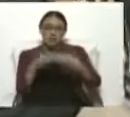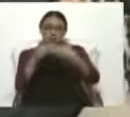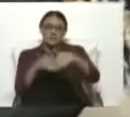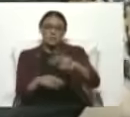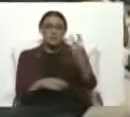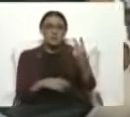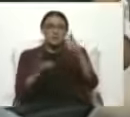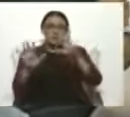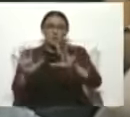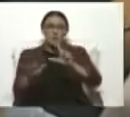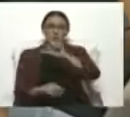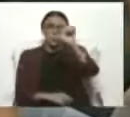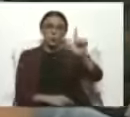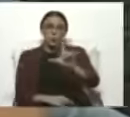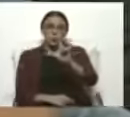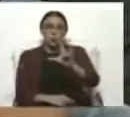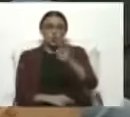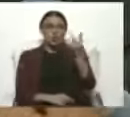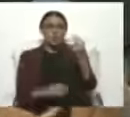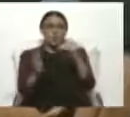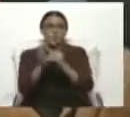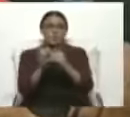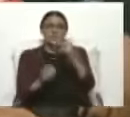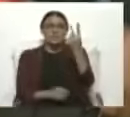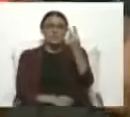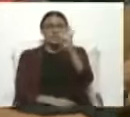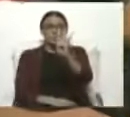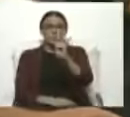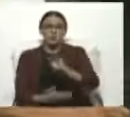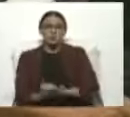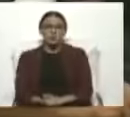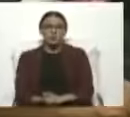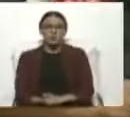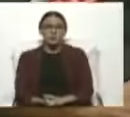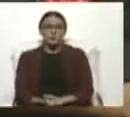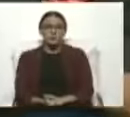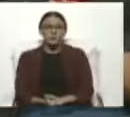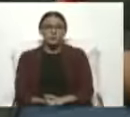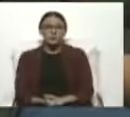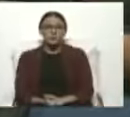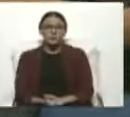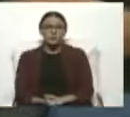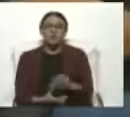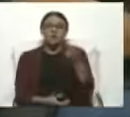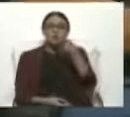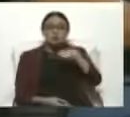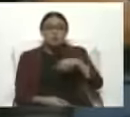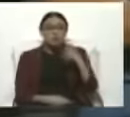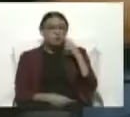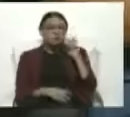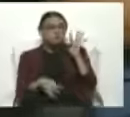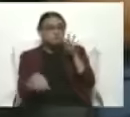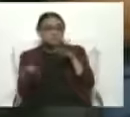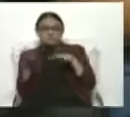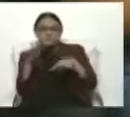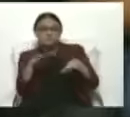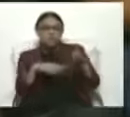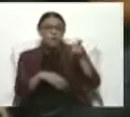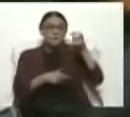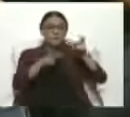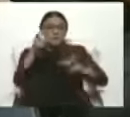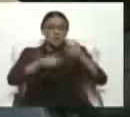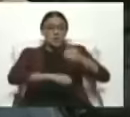próximo 28 de julio del 2024. El recorrido de los rectores y de las